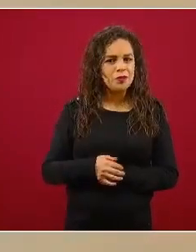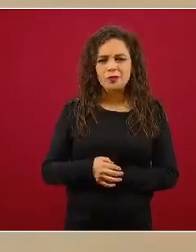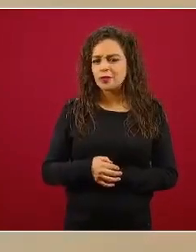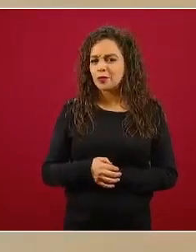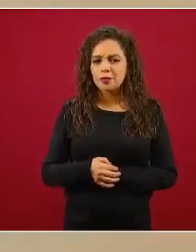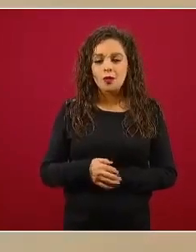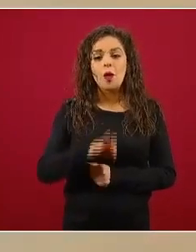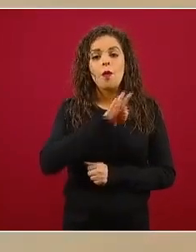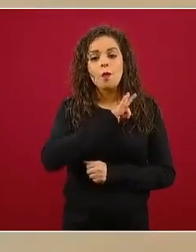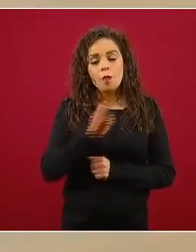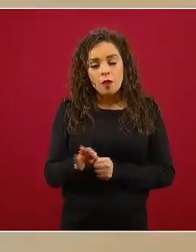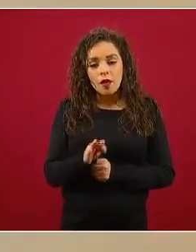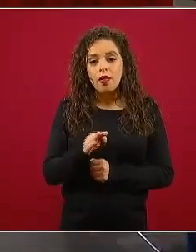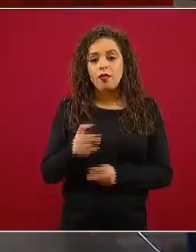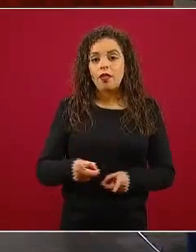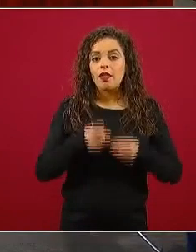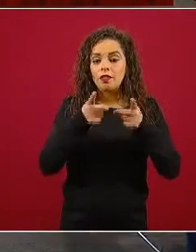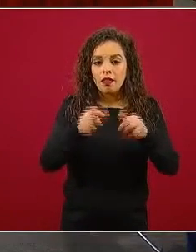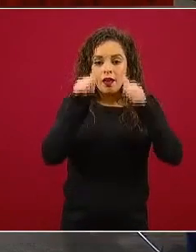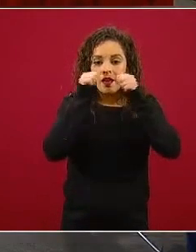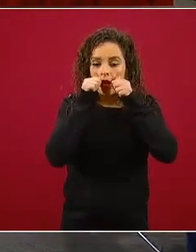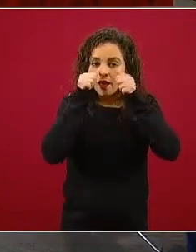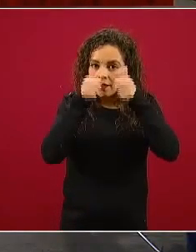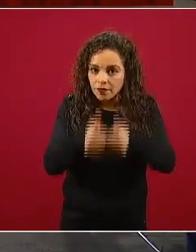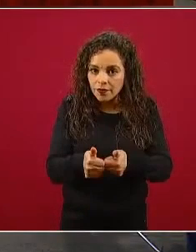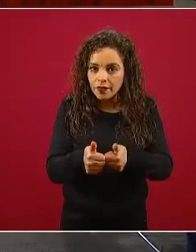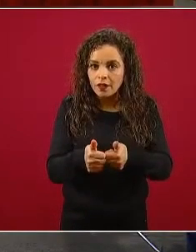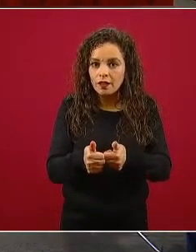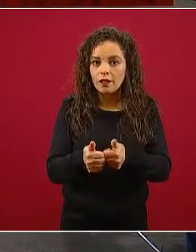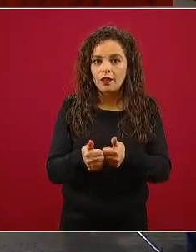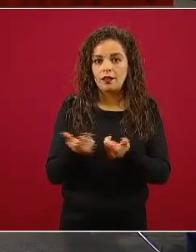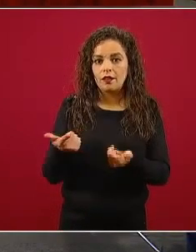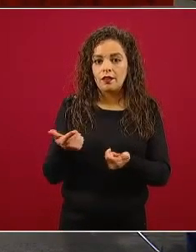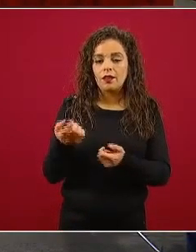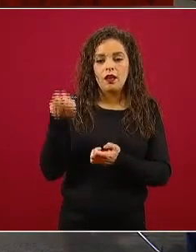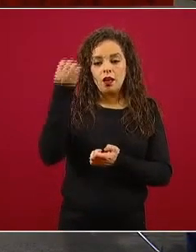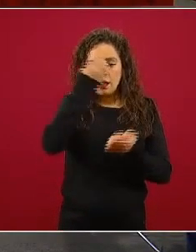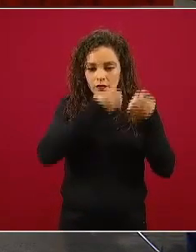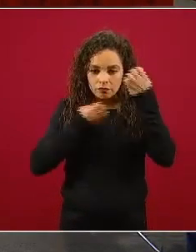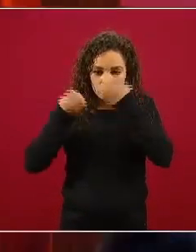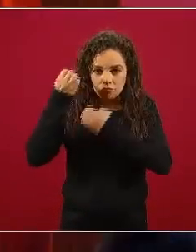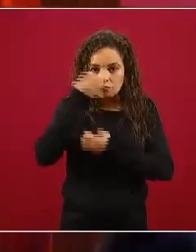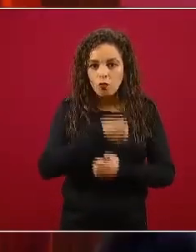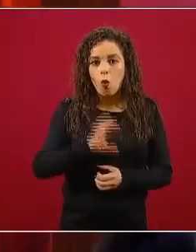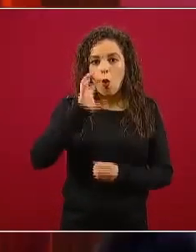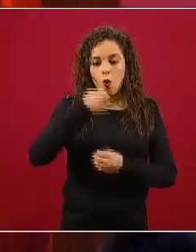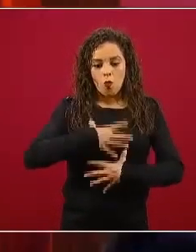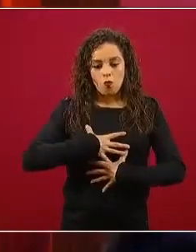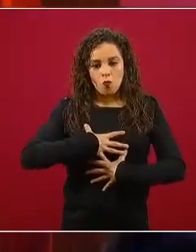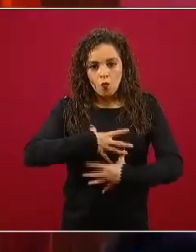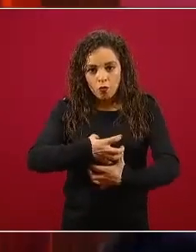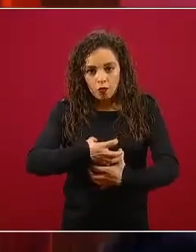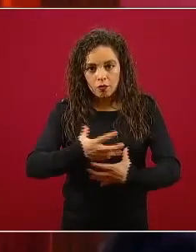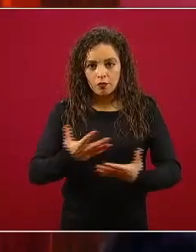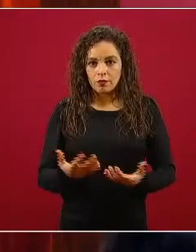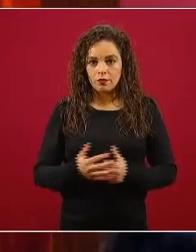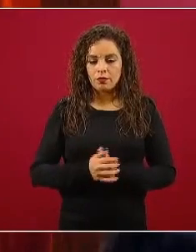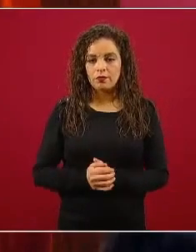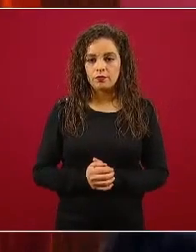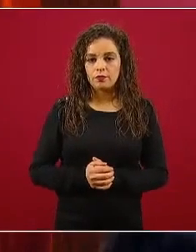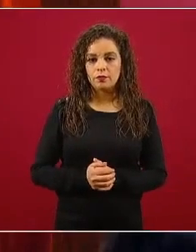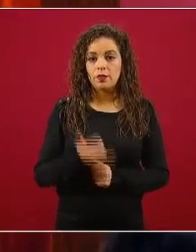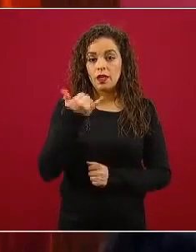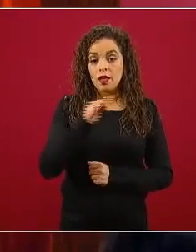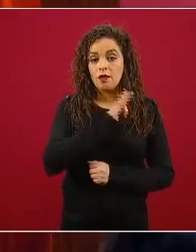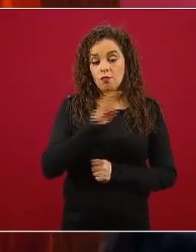la valoración médica, posiblemente los estudios radiológicos, una tomografía del tórax, por ejemplo, y la atención